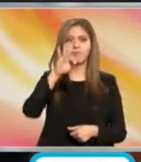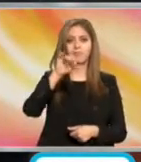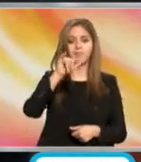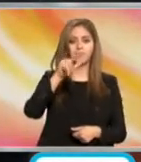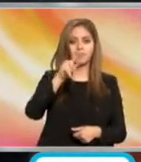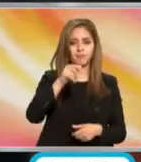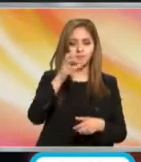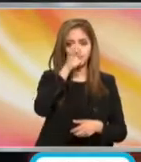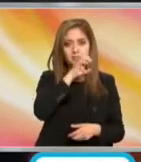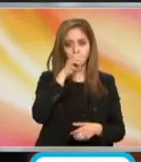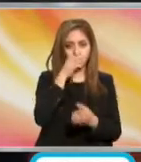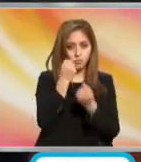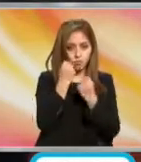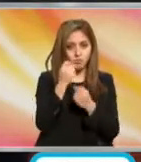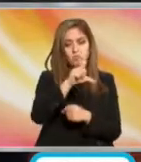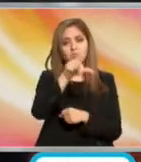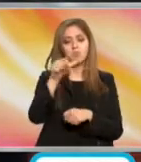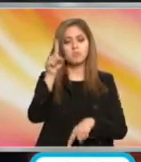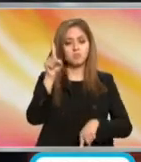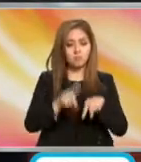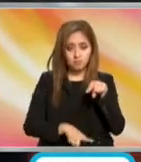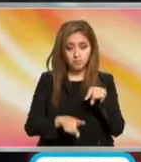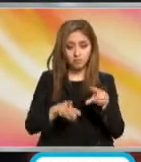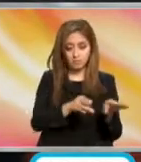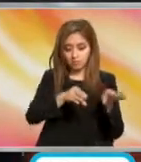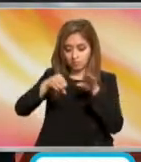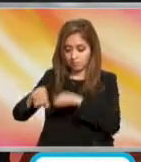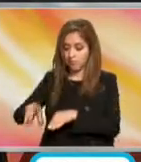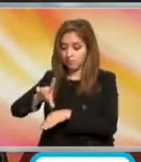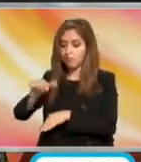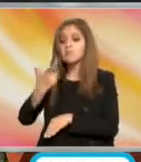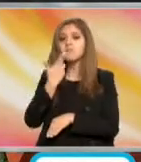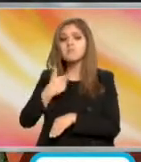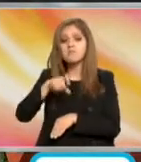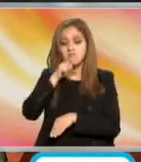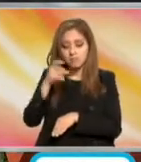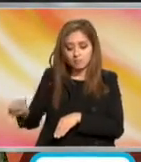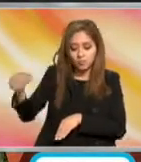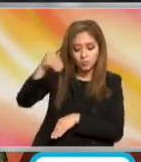cocinarse, las vamos a retirar. Ajá. Vamos a agregar el jitomate y vamos a esperar a